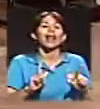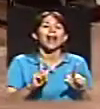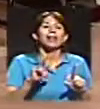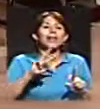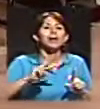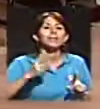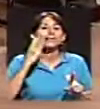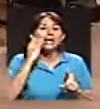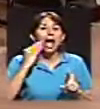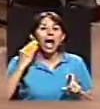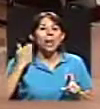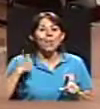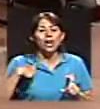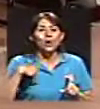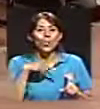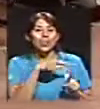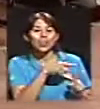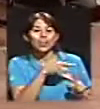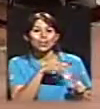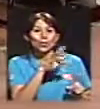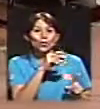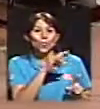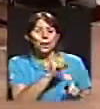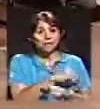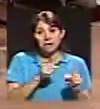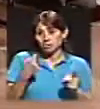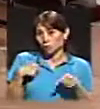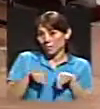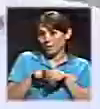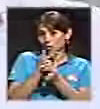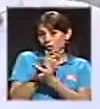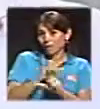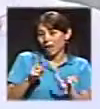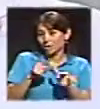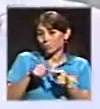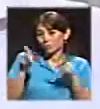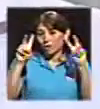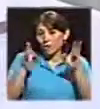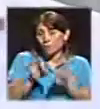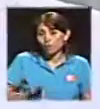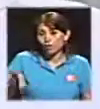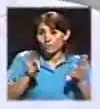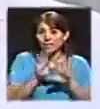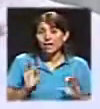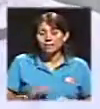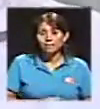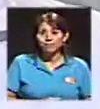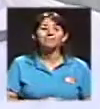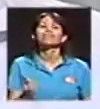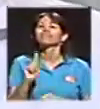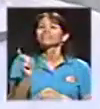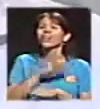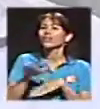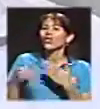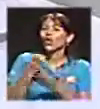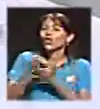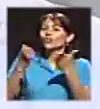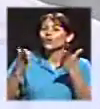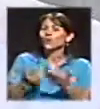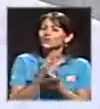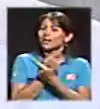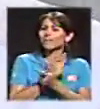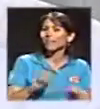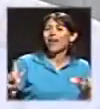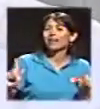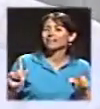don Tomás, pero yo no, que también soy liberal, me parece que ese es un tema fundamental. Todos los economistas liberales le han asignado